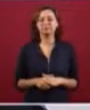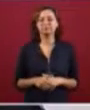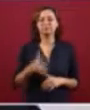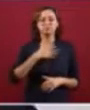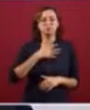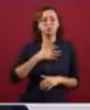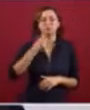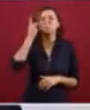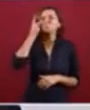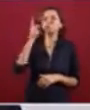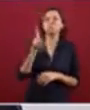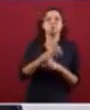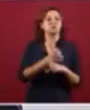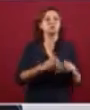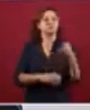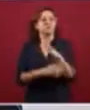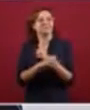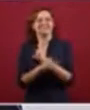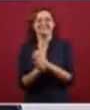propiedades, bienes,